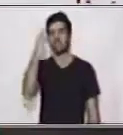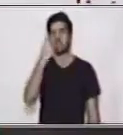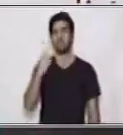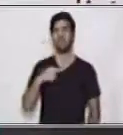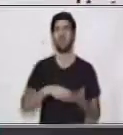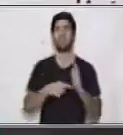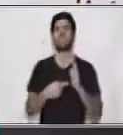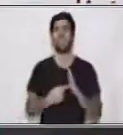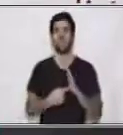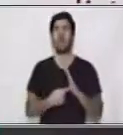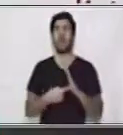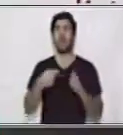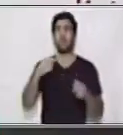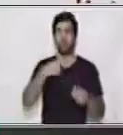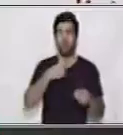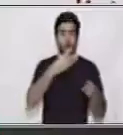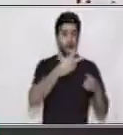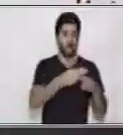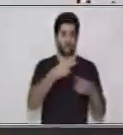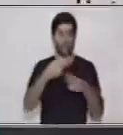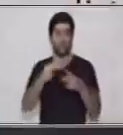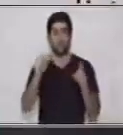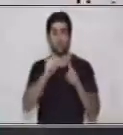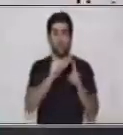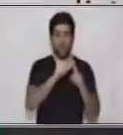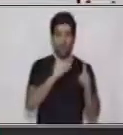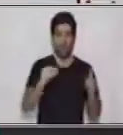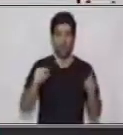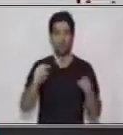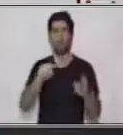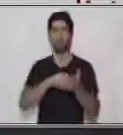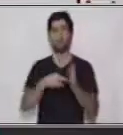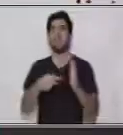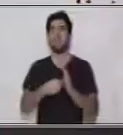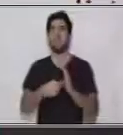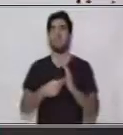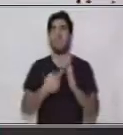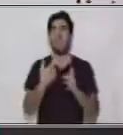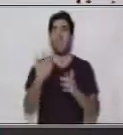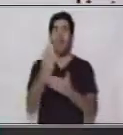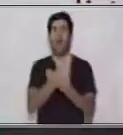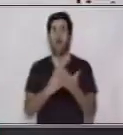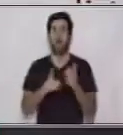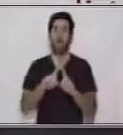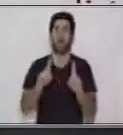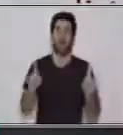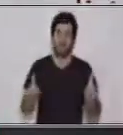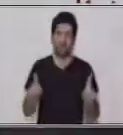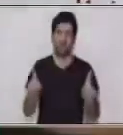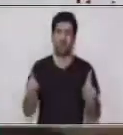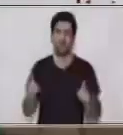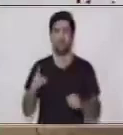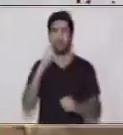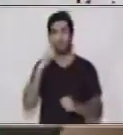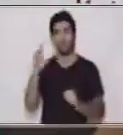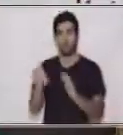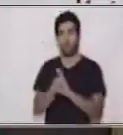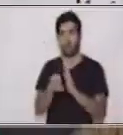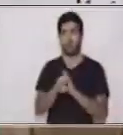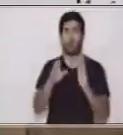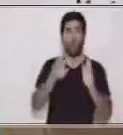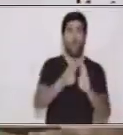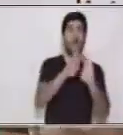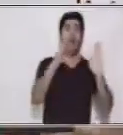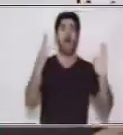ideas opuestas, pero no crean contradicción, van separadas. Por ejemplo, abierto de